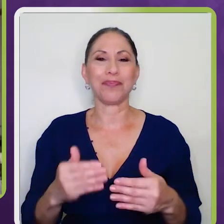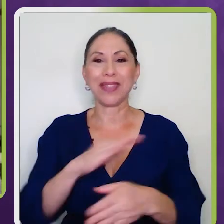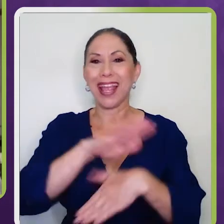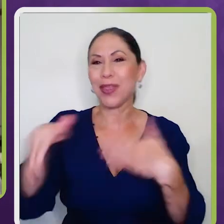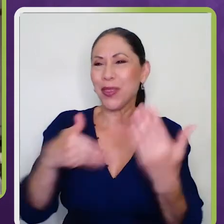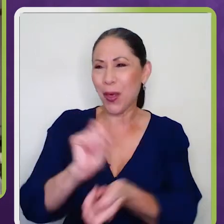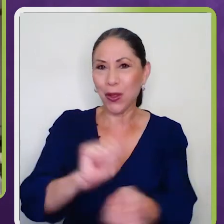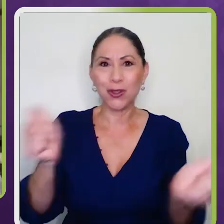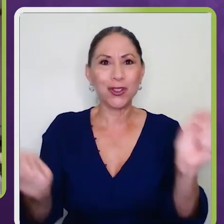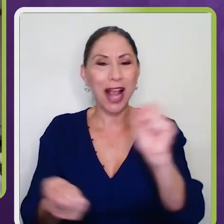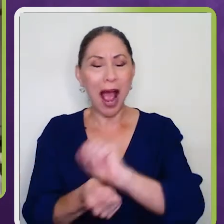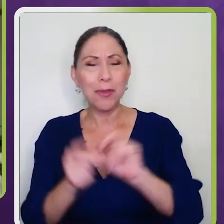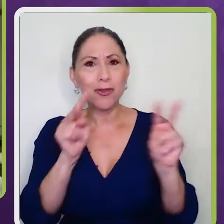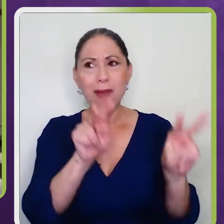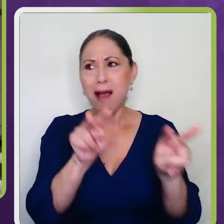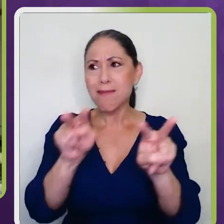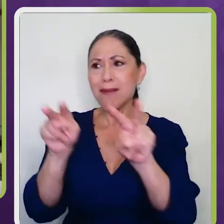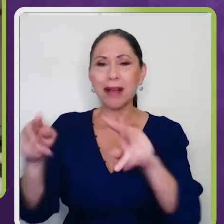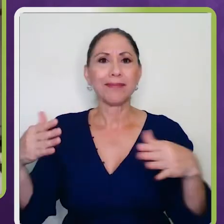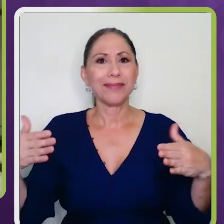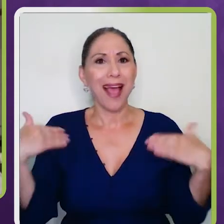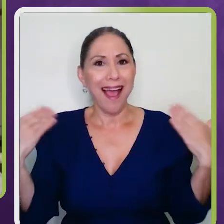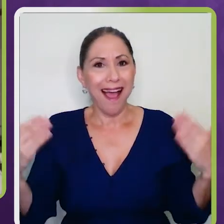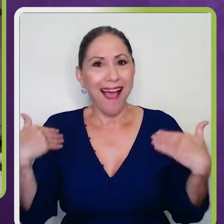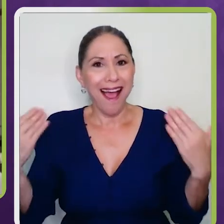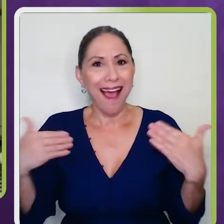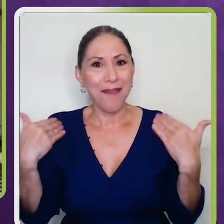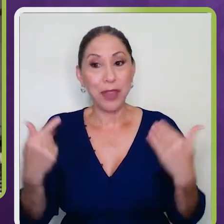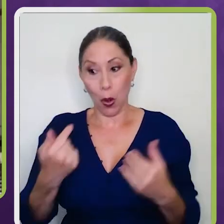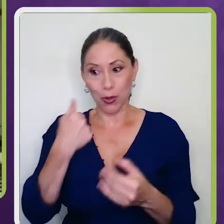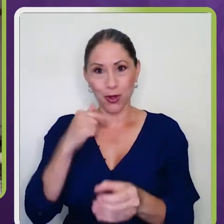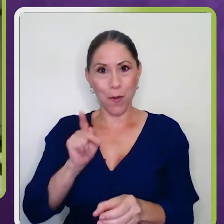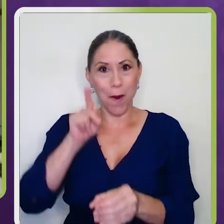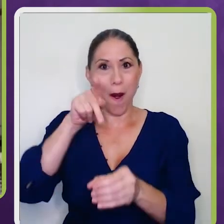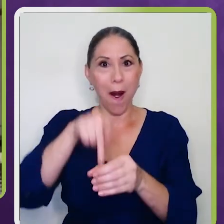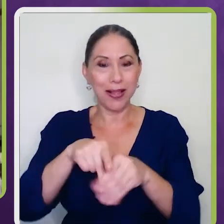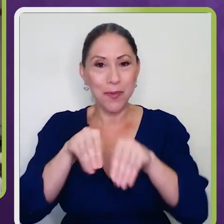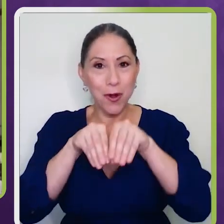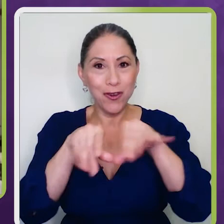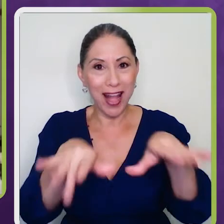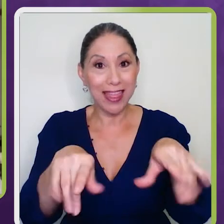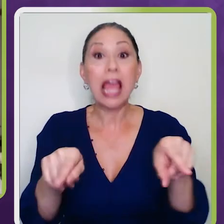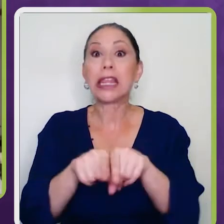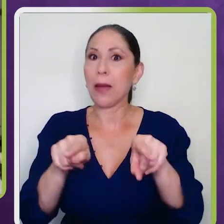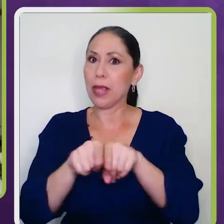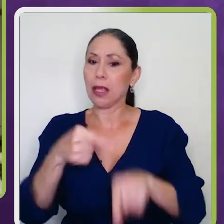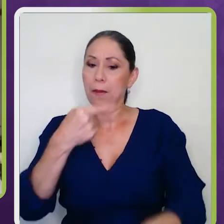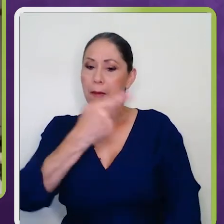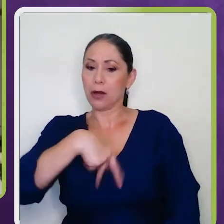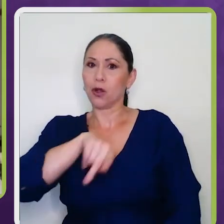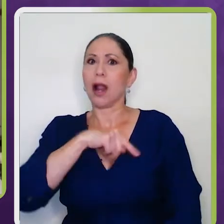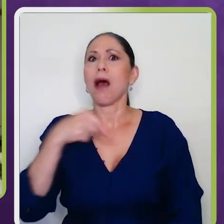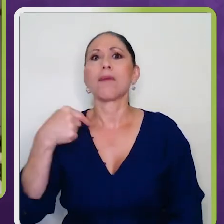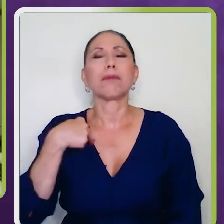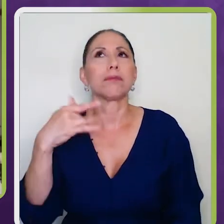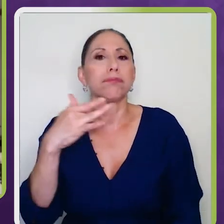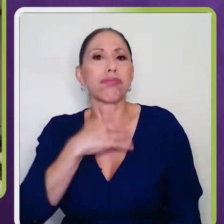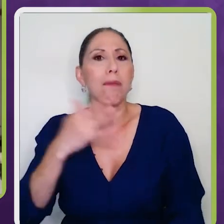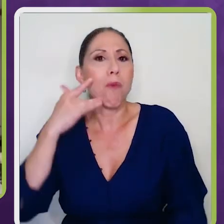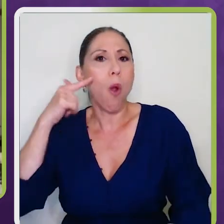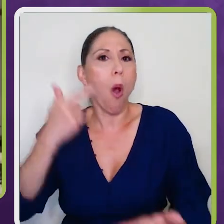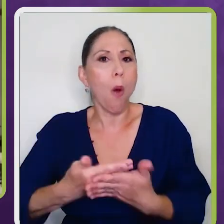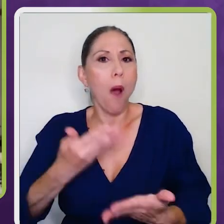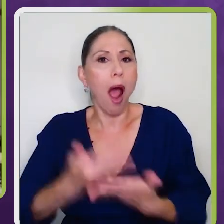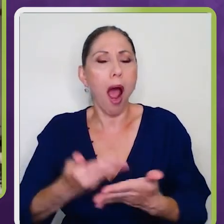Bueno, todos estos cambios los recibo con muchísima alegría. De hecho, como parte de la red y como algo personal también, me encanta andar